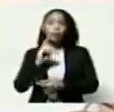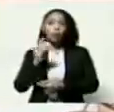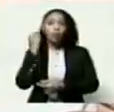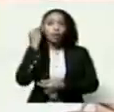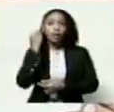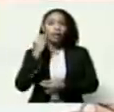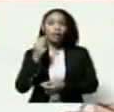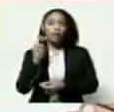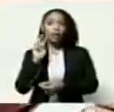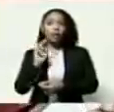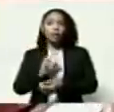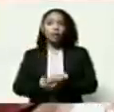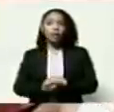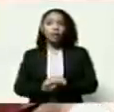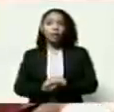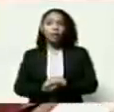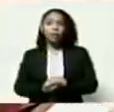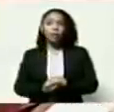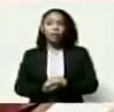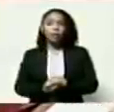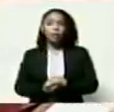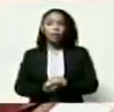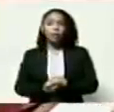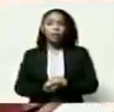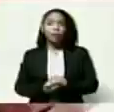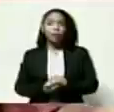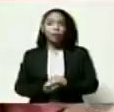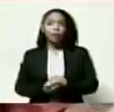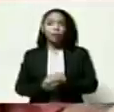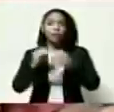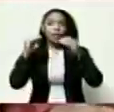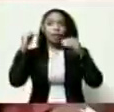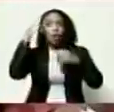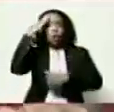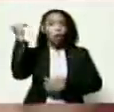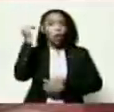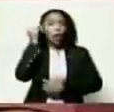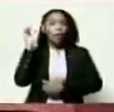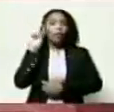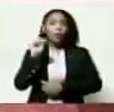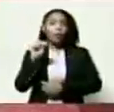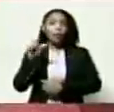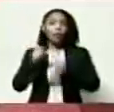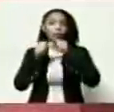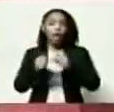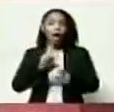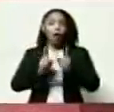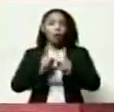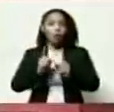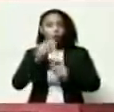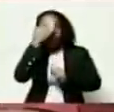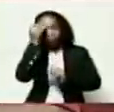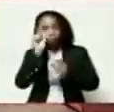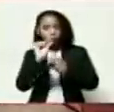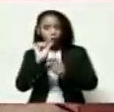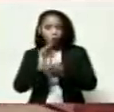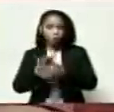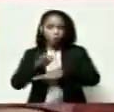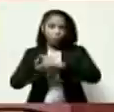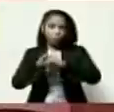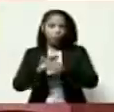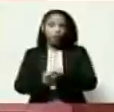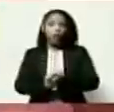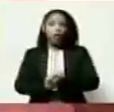Y la República Democrática de Corea tampoco está. Que se nos quedaron algunos. Pero una